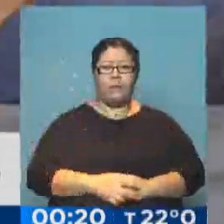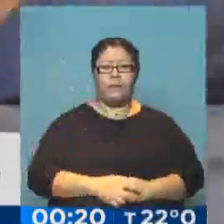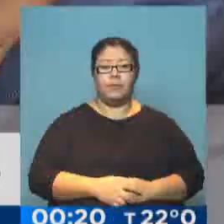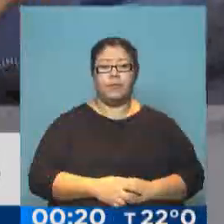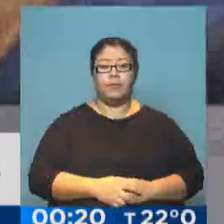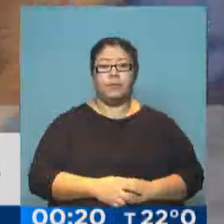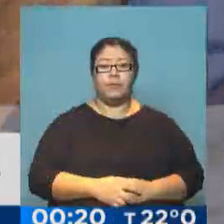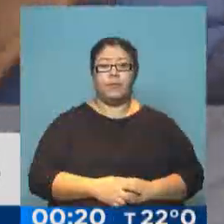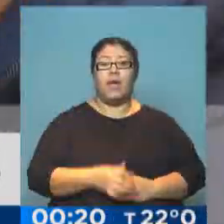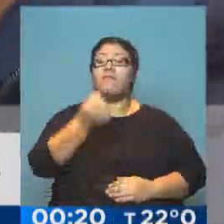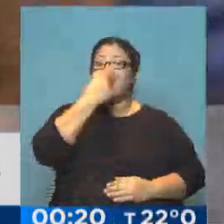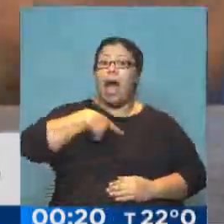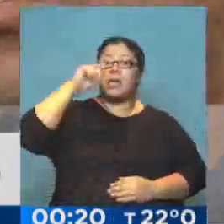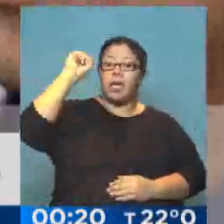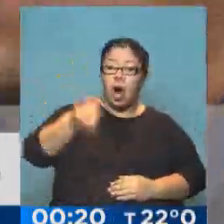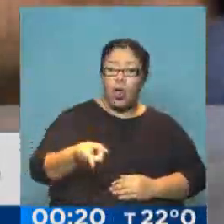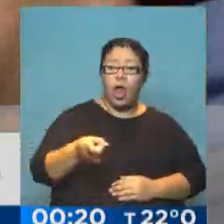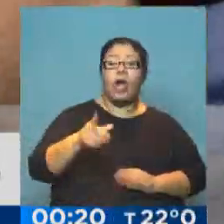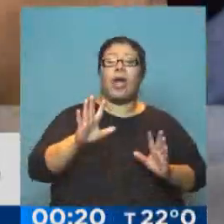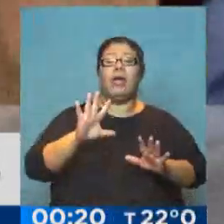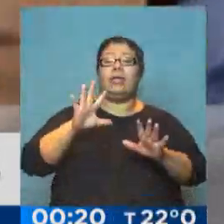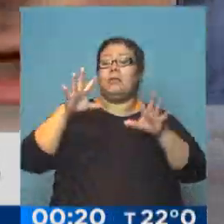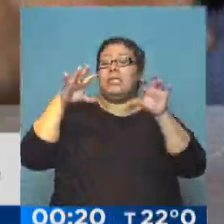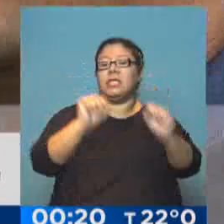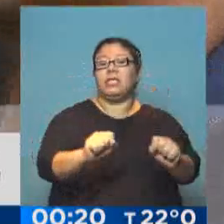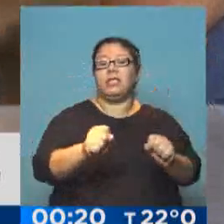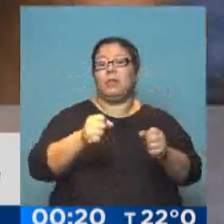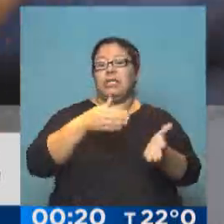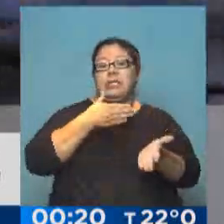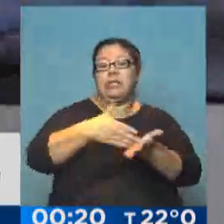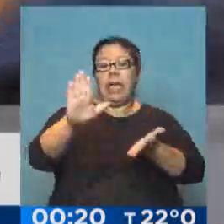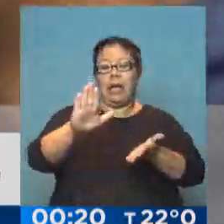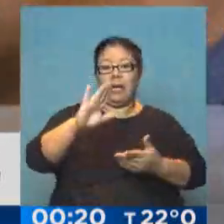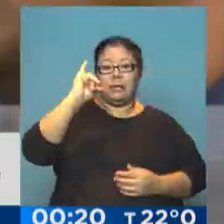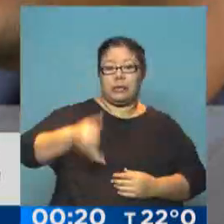orden de Macri. Empezaron a empujar y a reprimir. A reprimir. O sea, pero que nos vengan a desalojar la ruta. Sí,